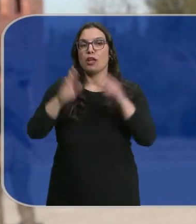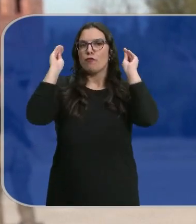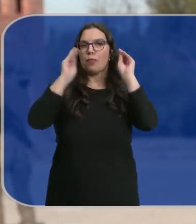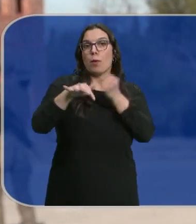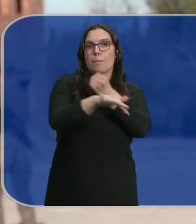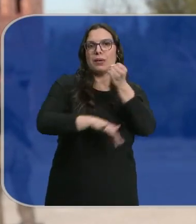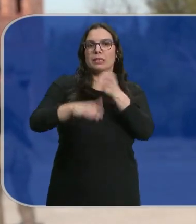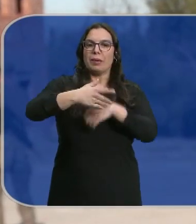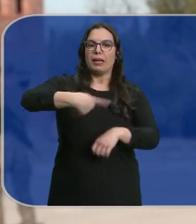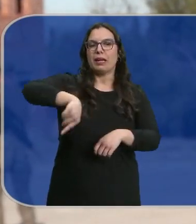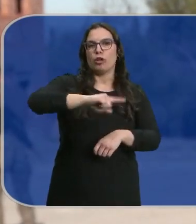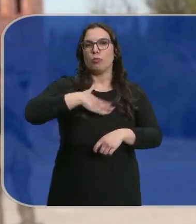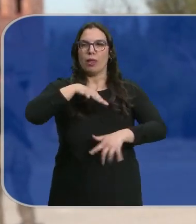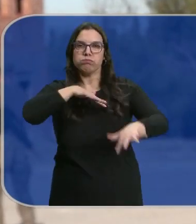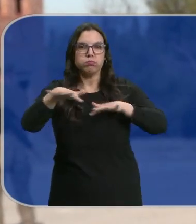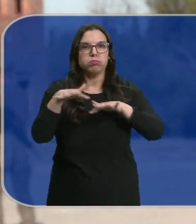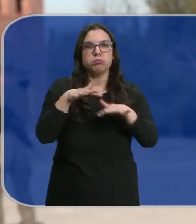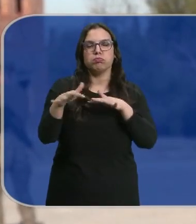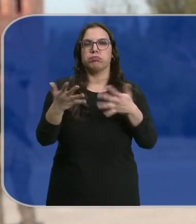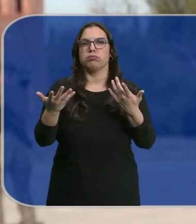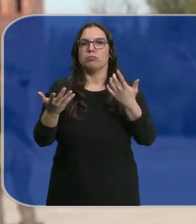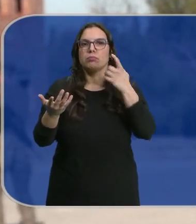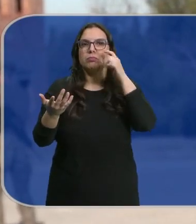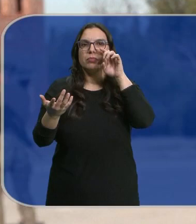para permitirles moverse,